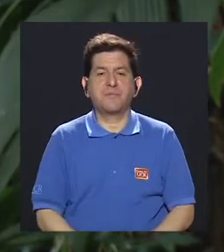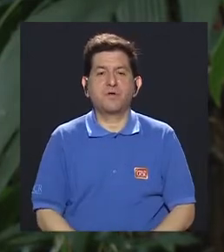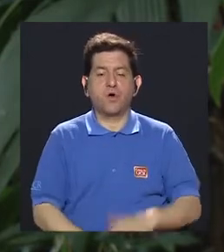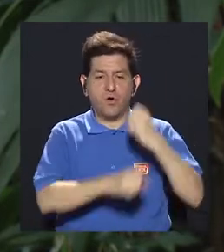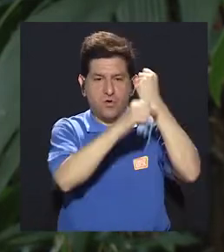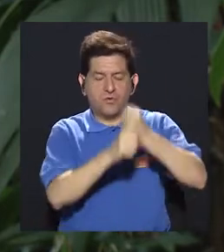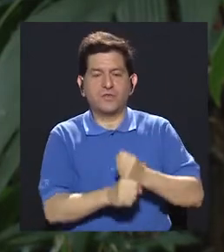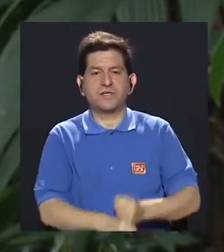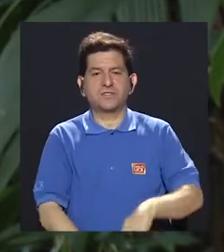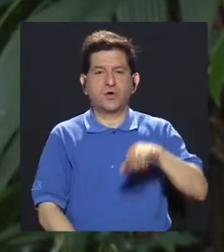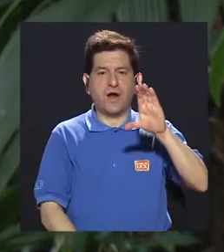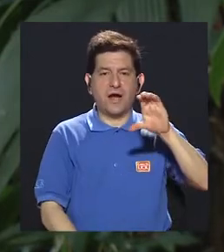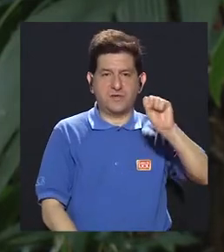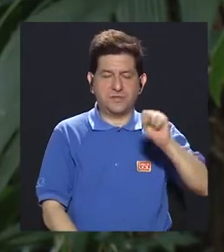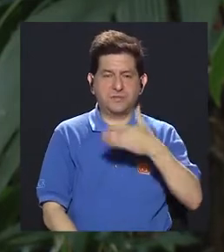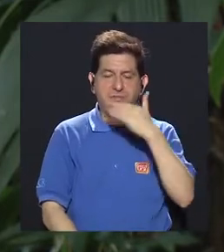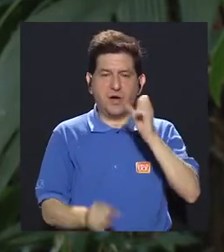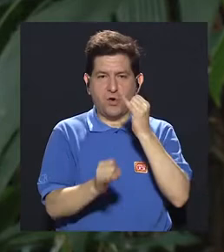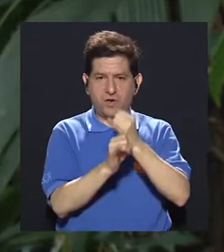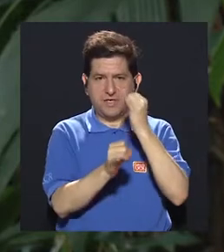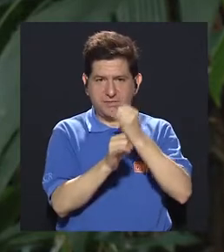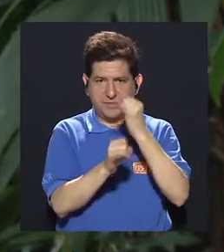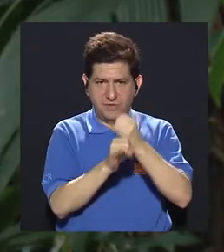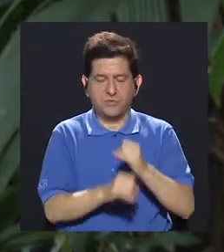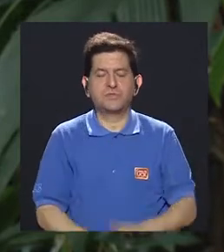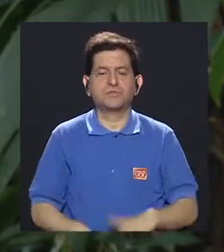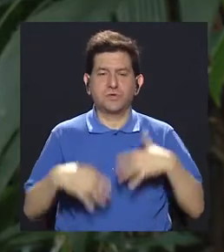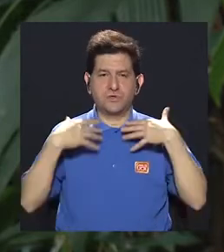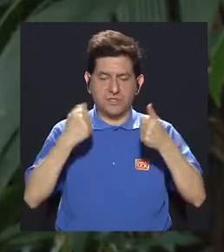Carlos Slim como la mejor institución en salud